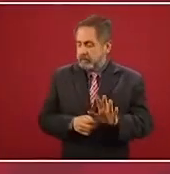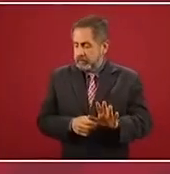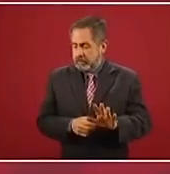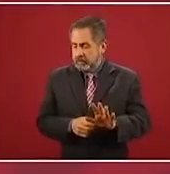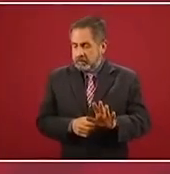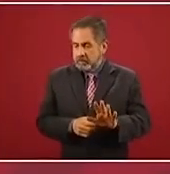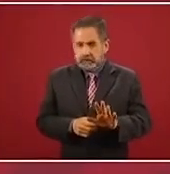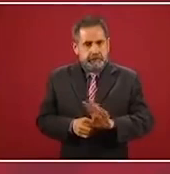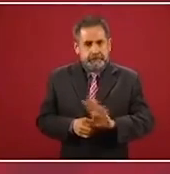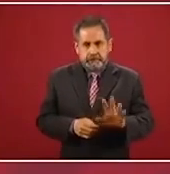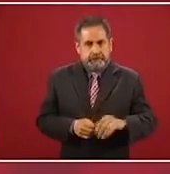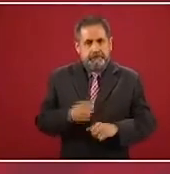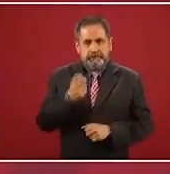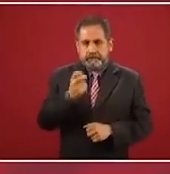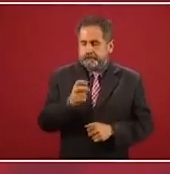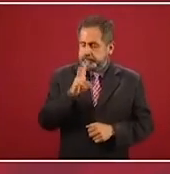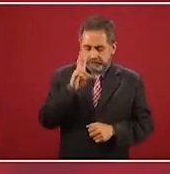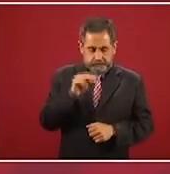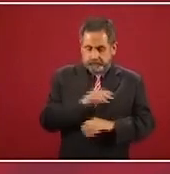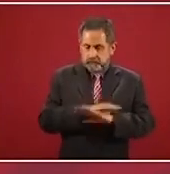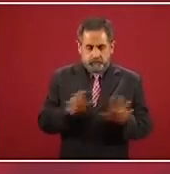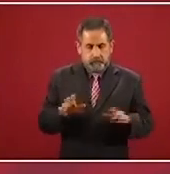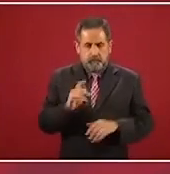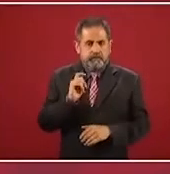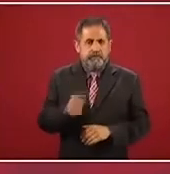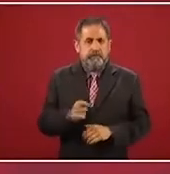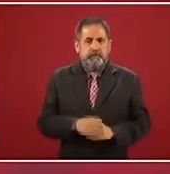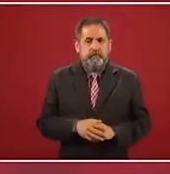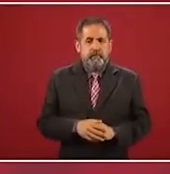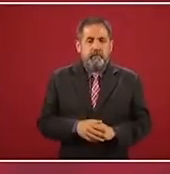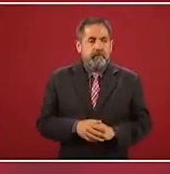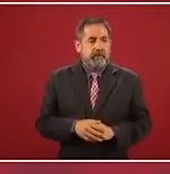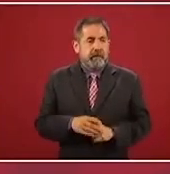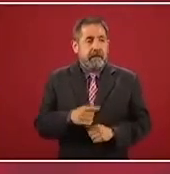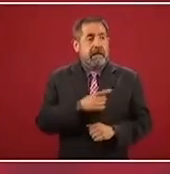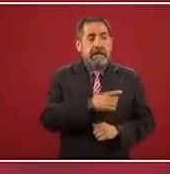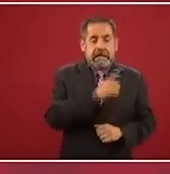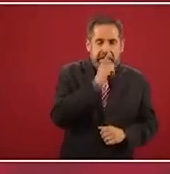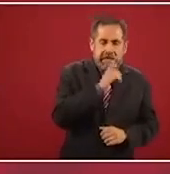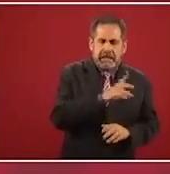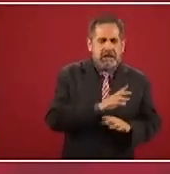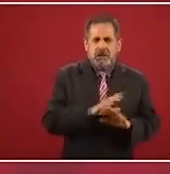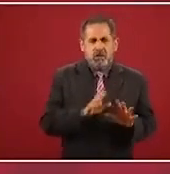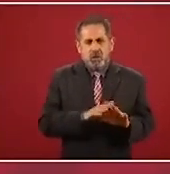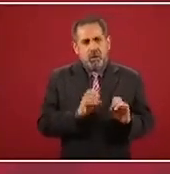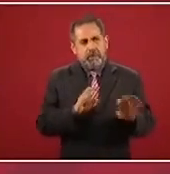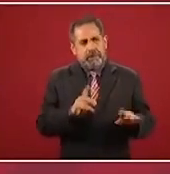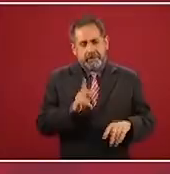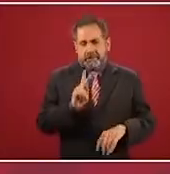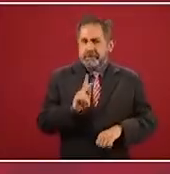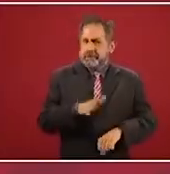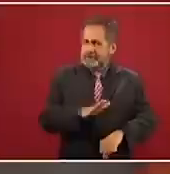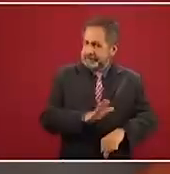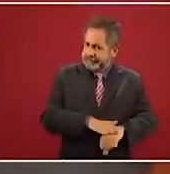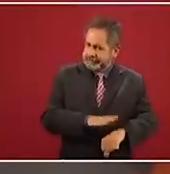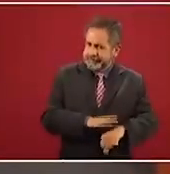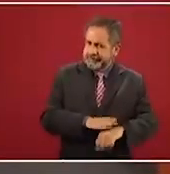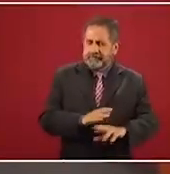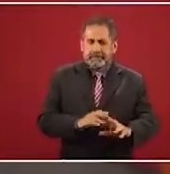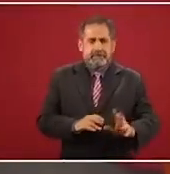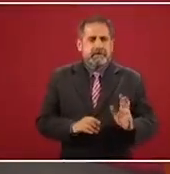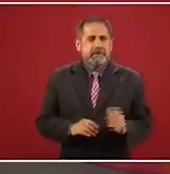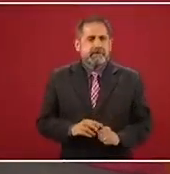esto no significa de ninguna manera censura, es nada más